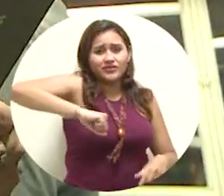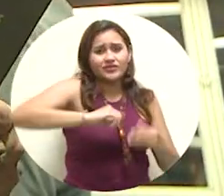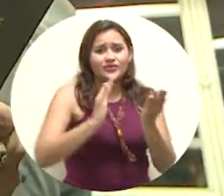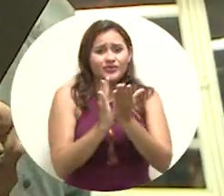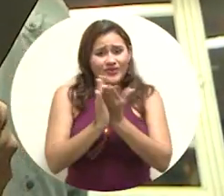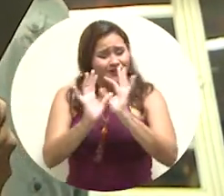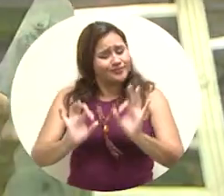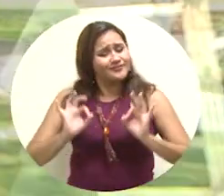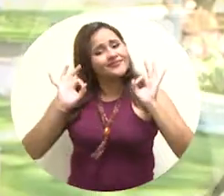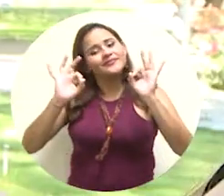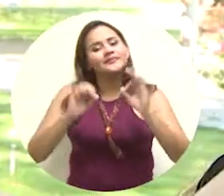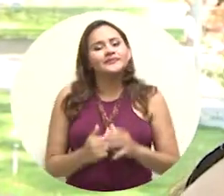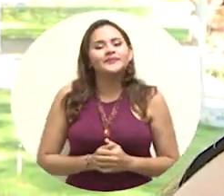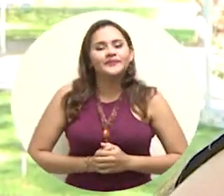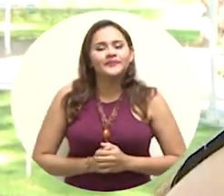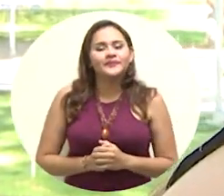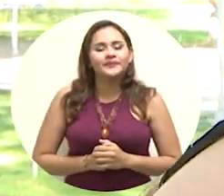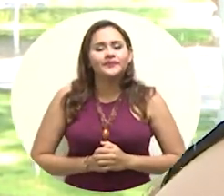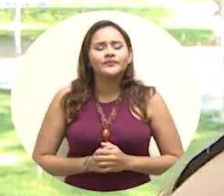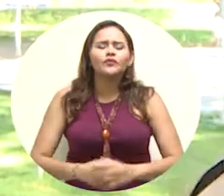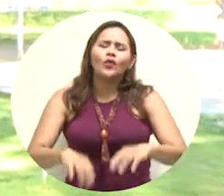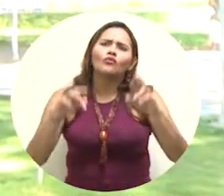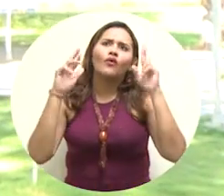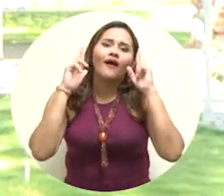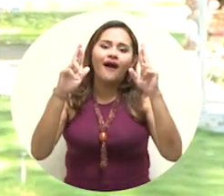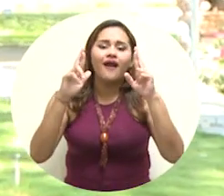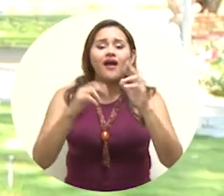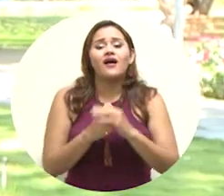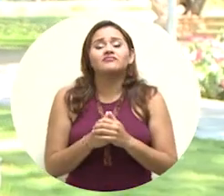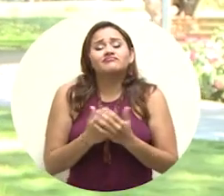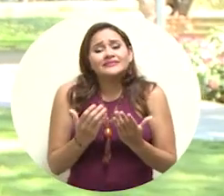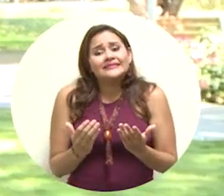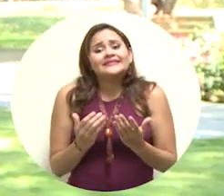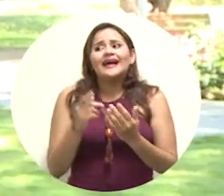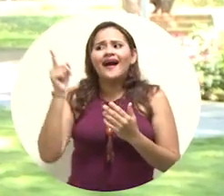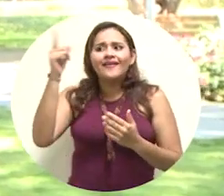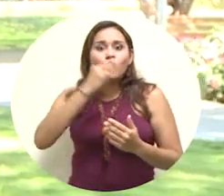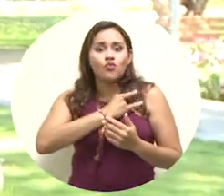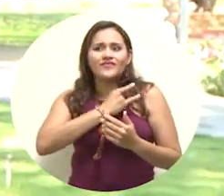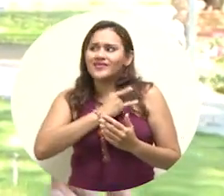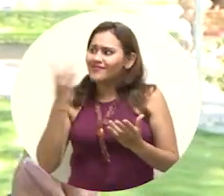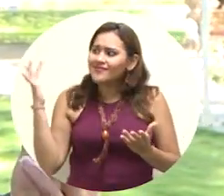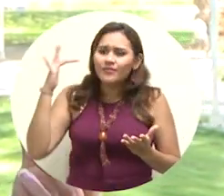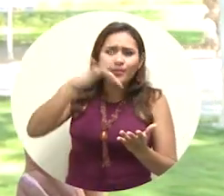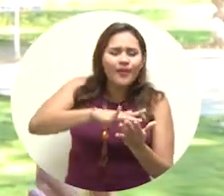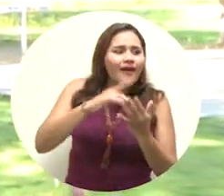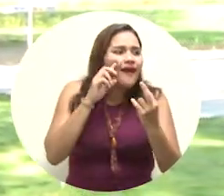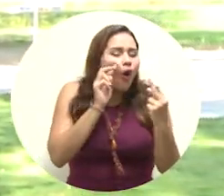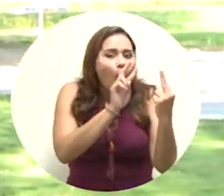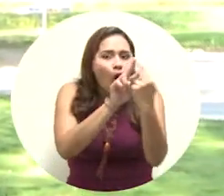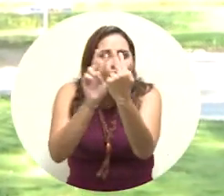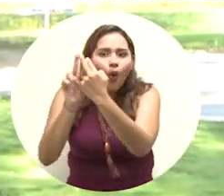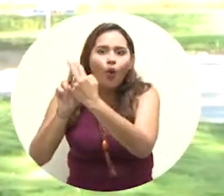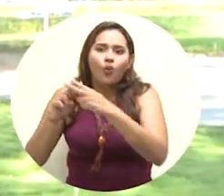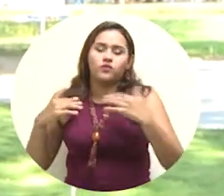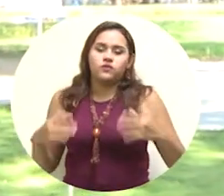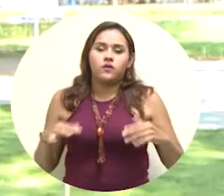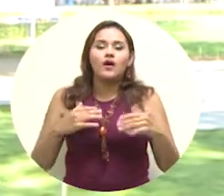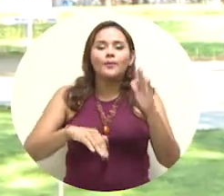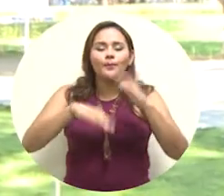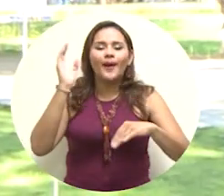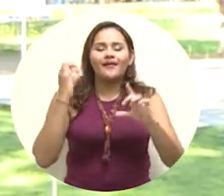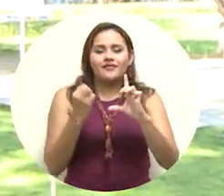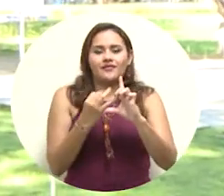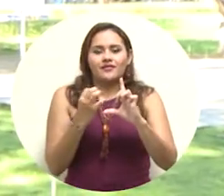calidad. Recomendaría que alguien de mi universidad viniera para acá. ¿Por qué? Porque existen diferentes licenciaturas que pueden